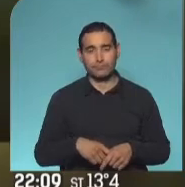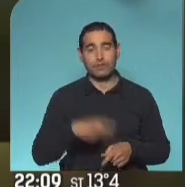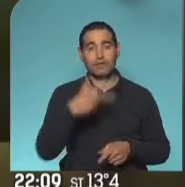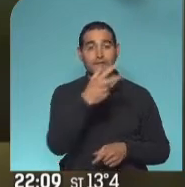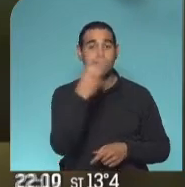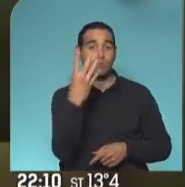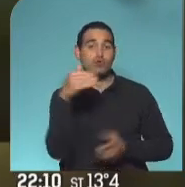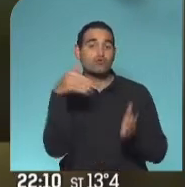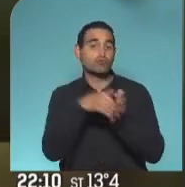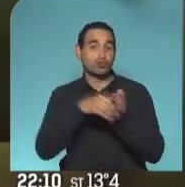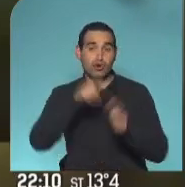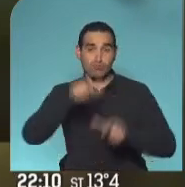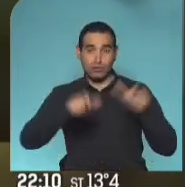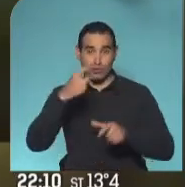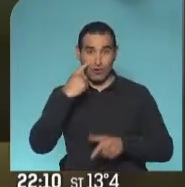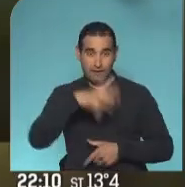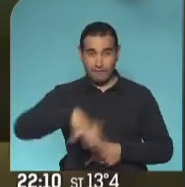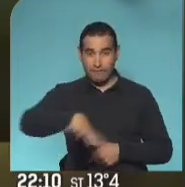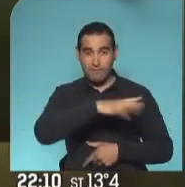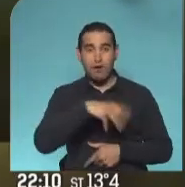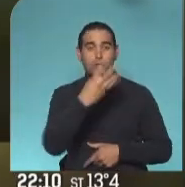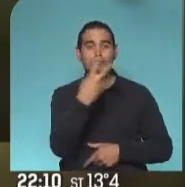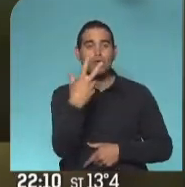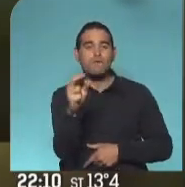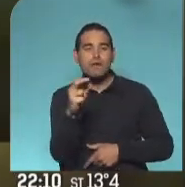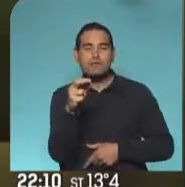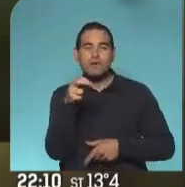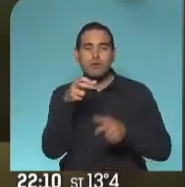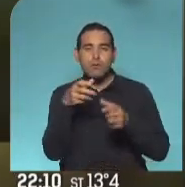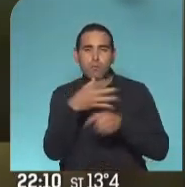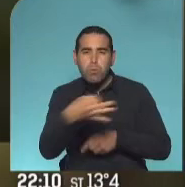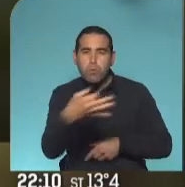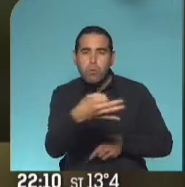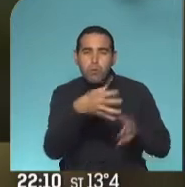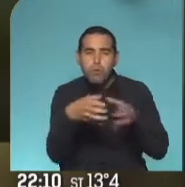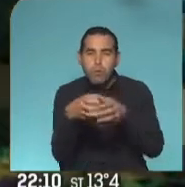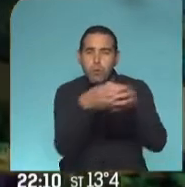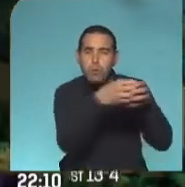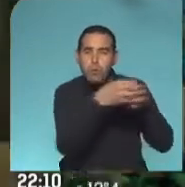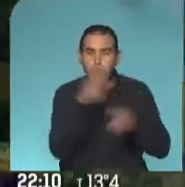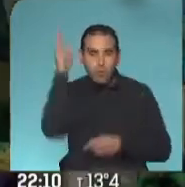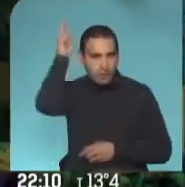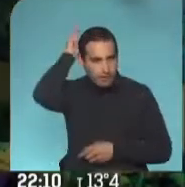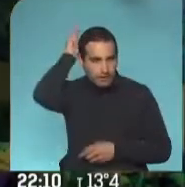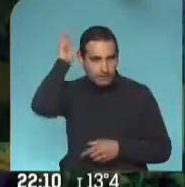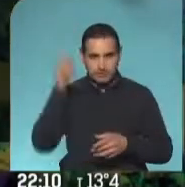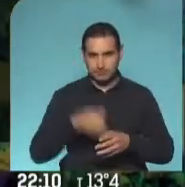34 millones de habitantes, 420 pueblos indígenas,